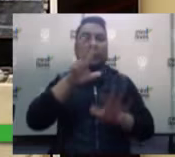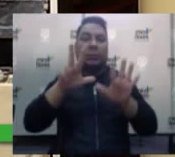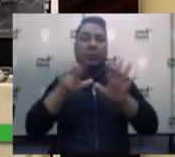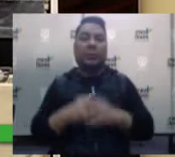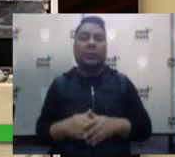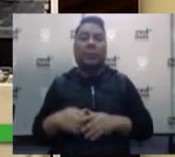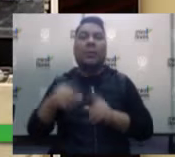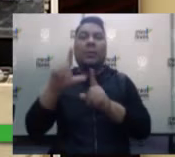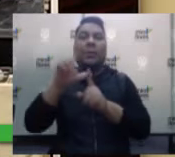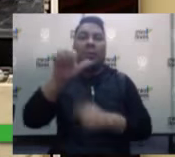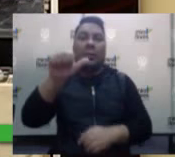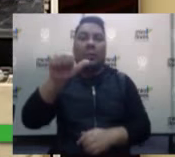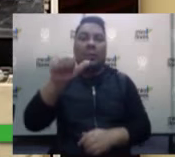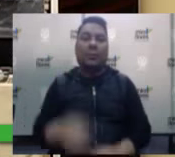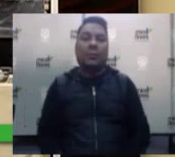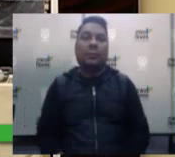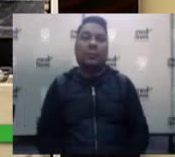Letra A.